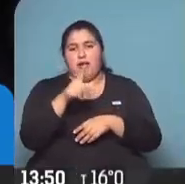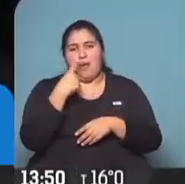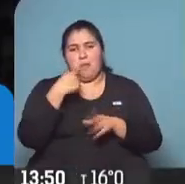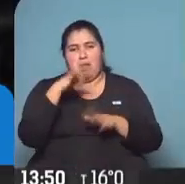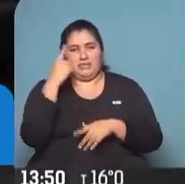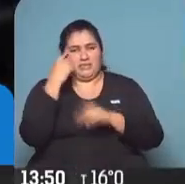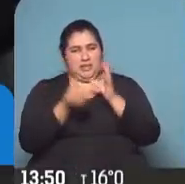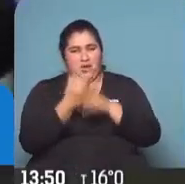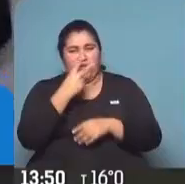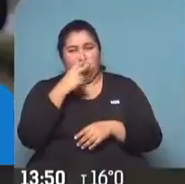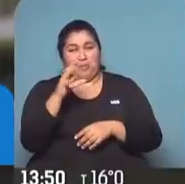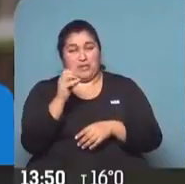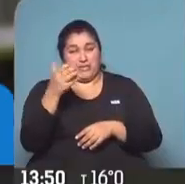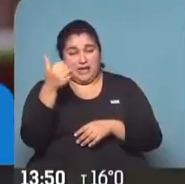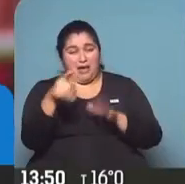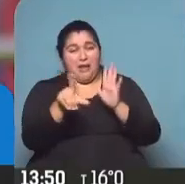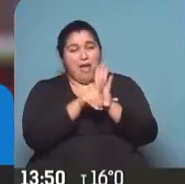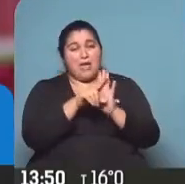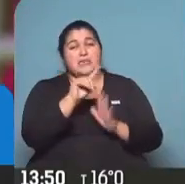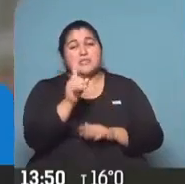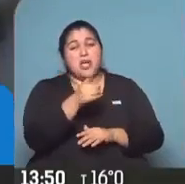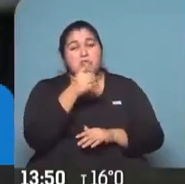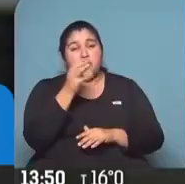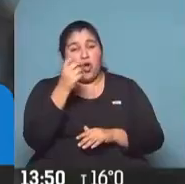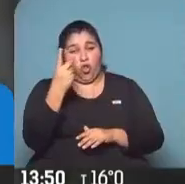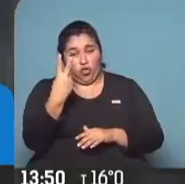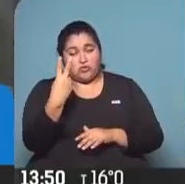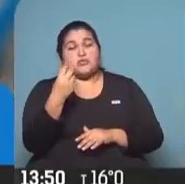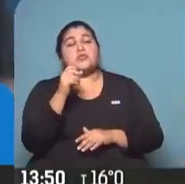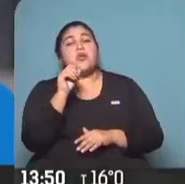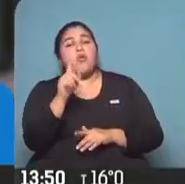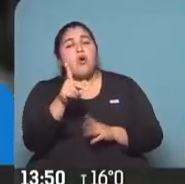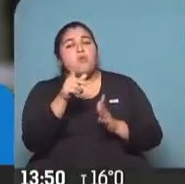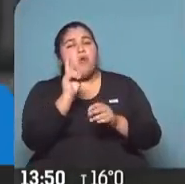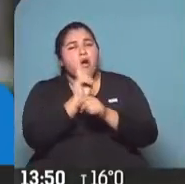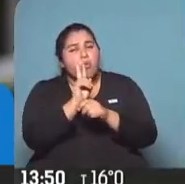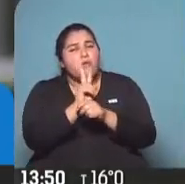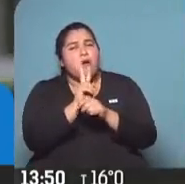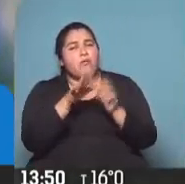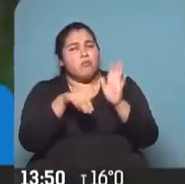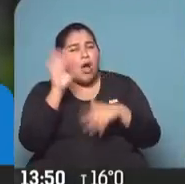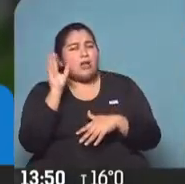l la visión generalizada